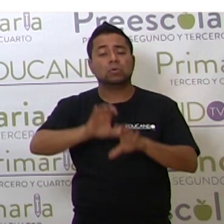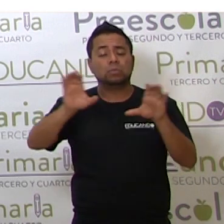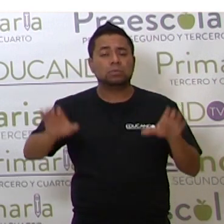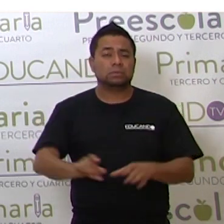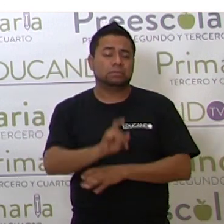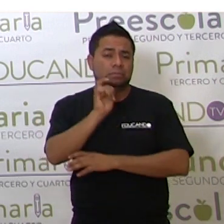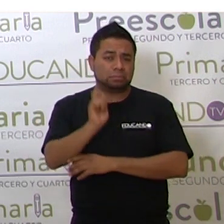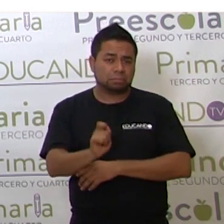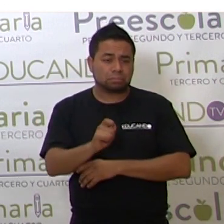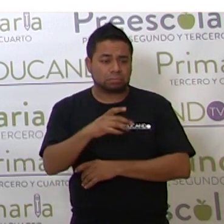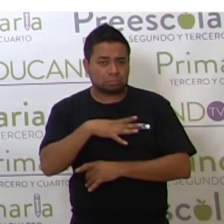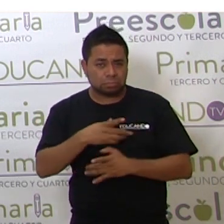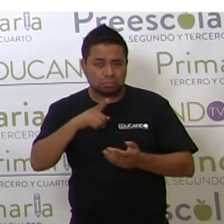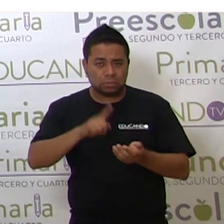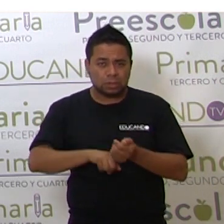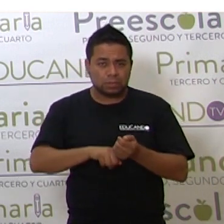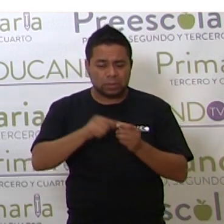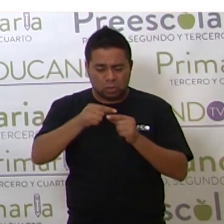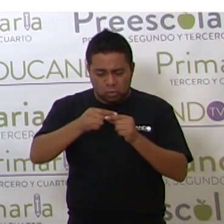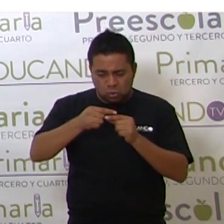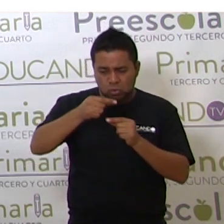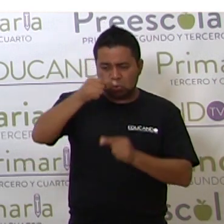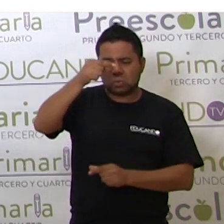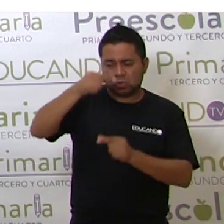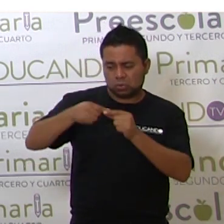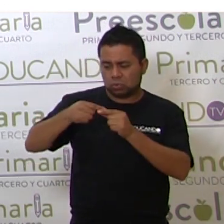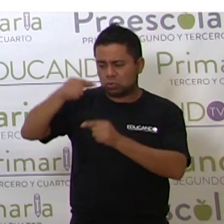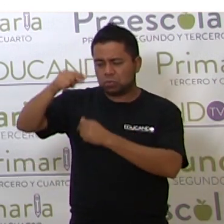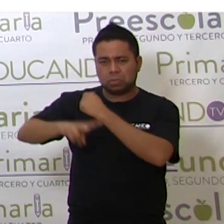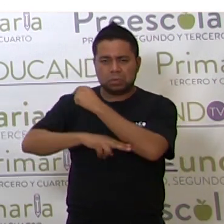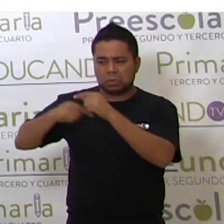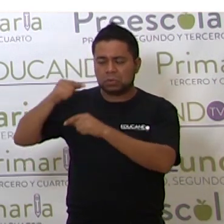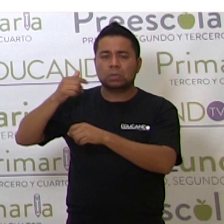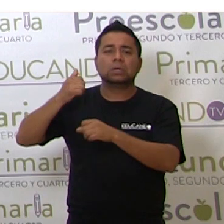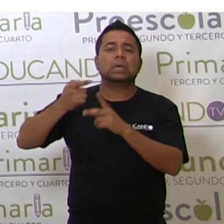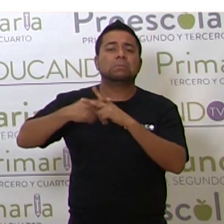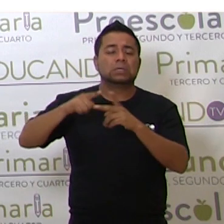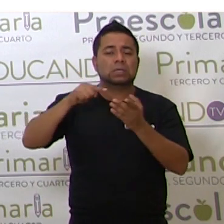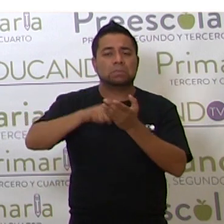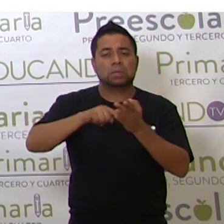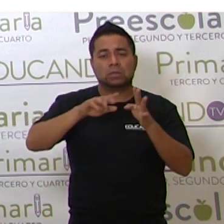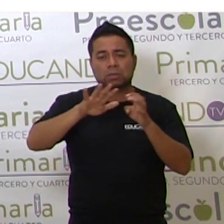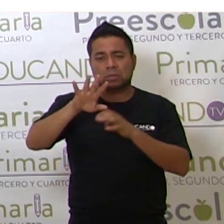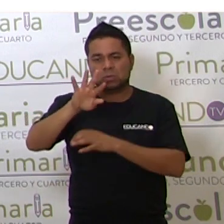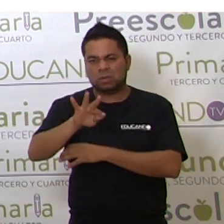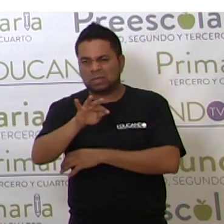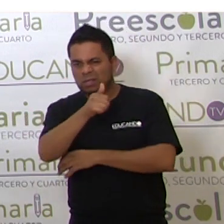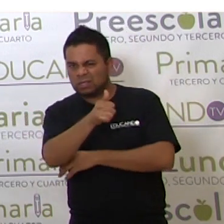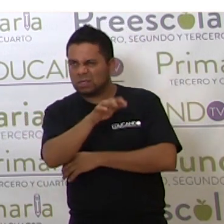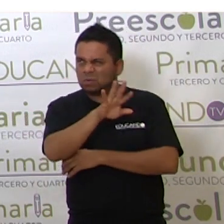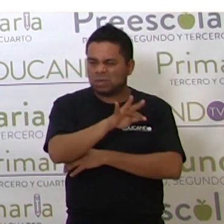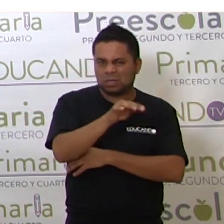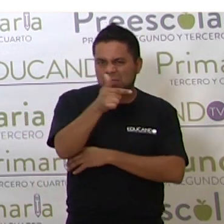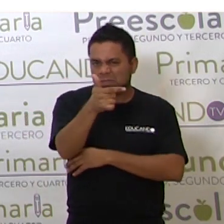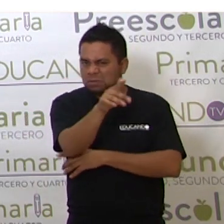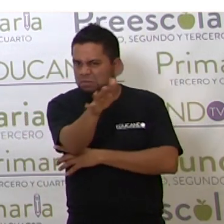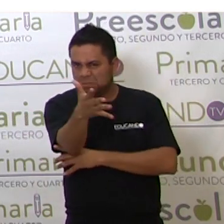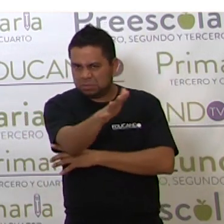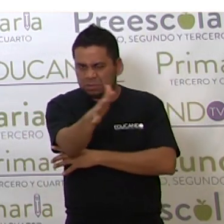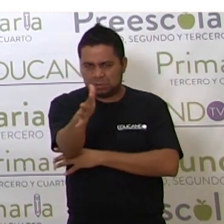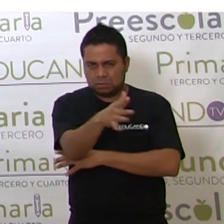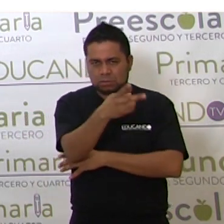que es a base de bulbos o tubos de vacío surge en 1946 47 aproximadamente